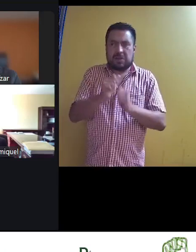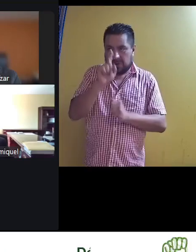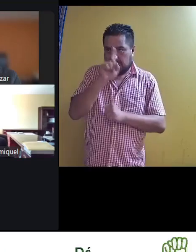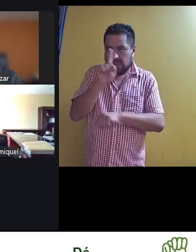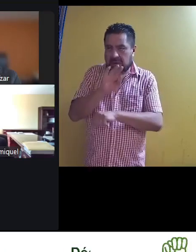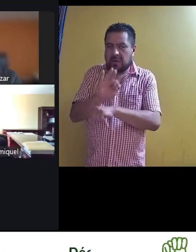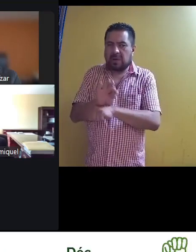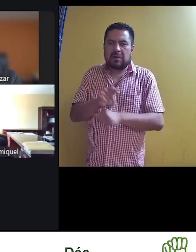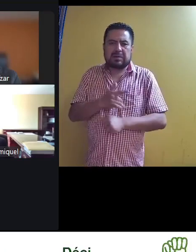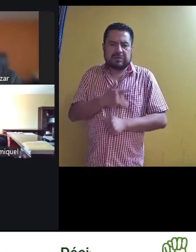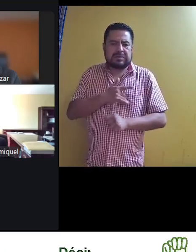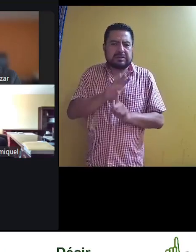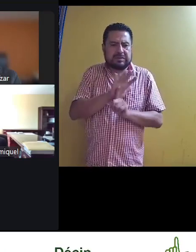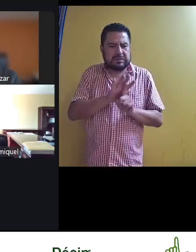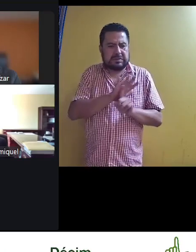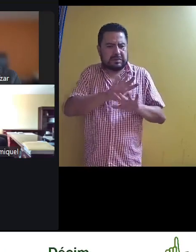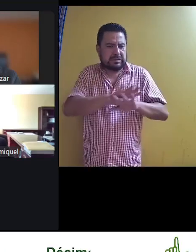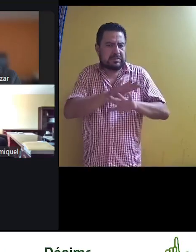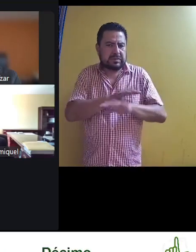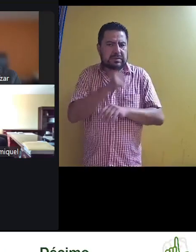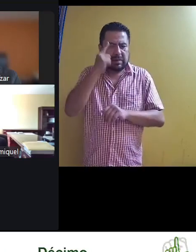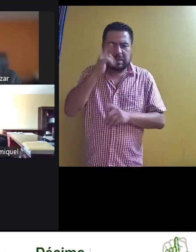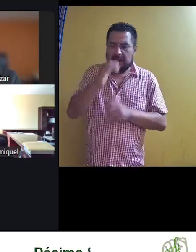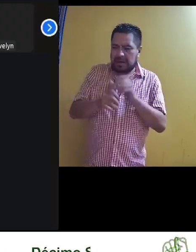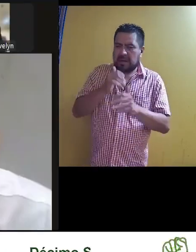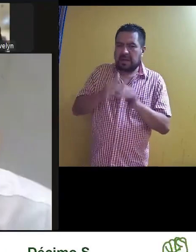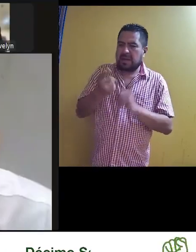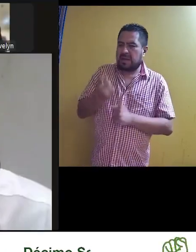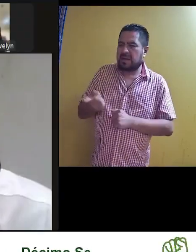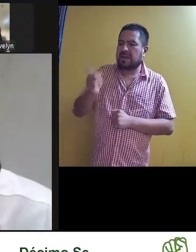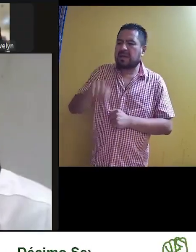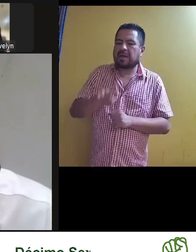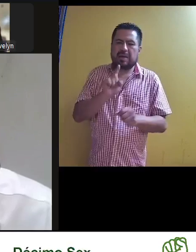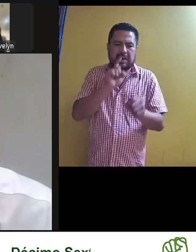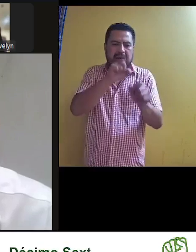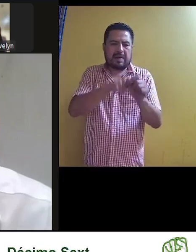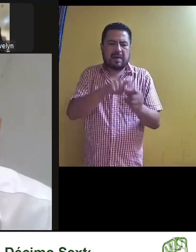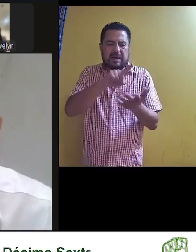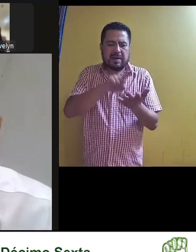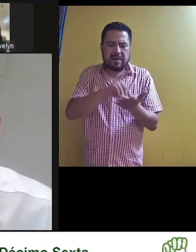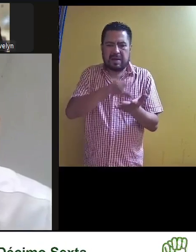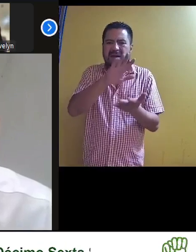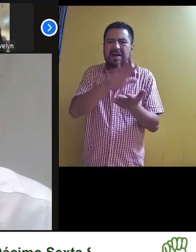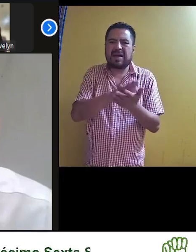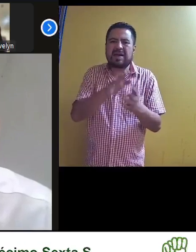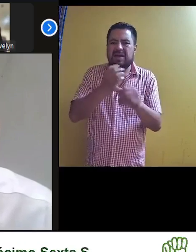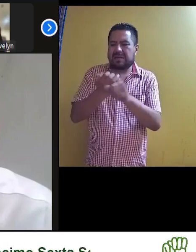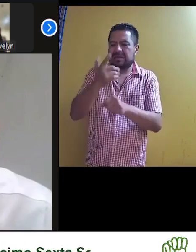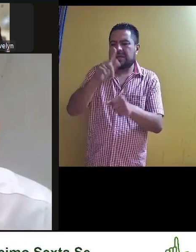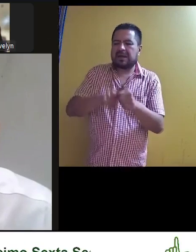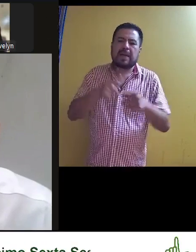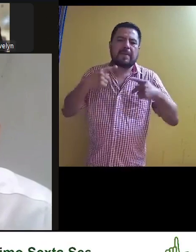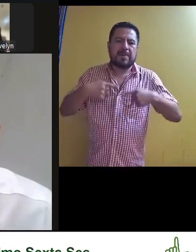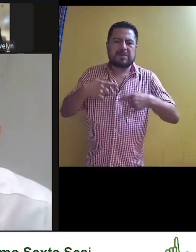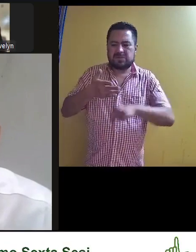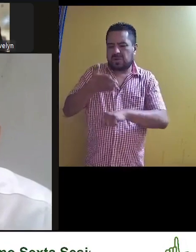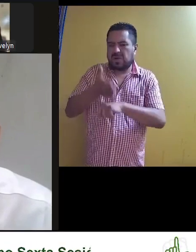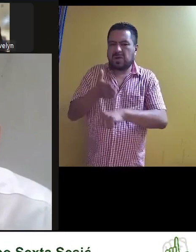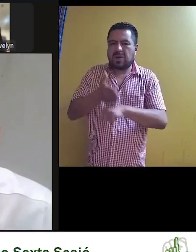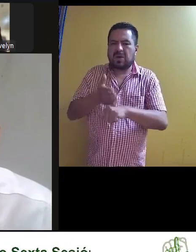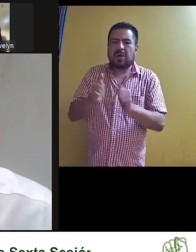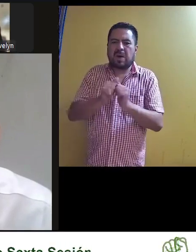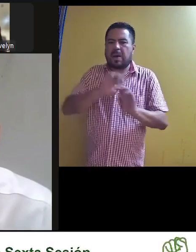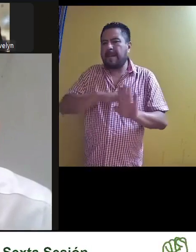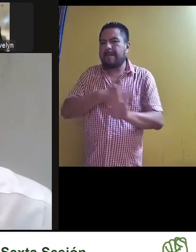la sensibilización y finalmente se ordena la inscripción en el registro estatal de personas sancionadas por